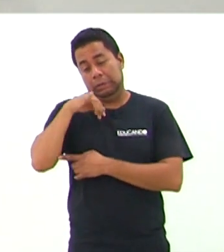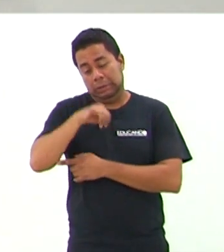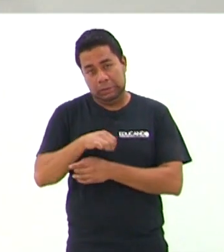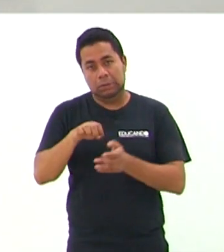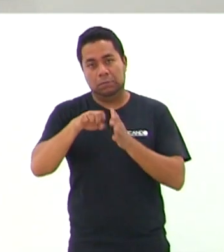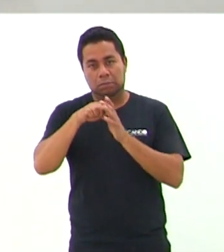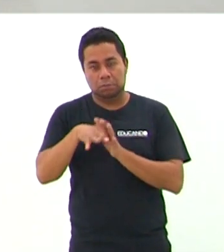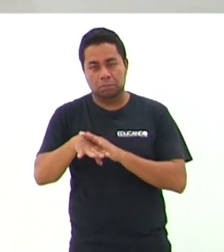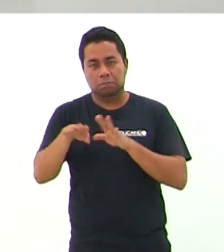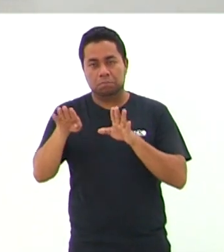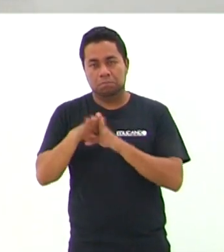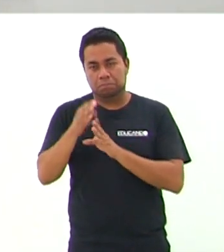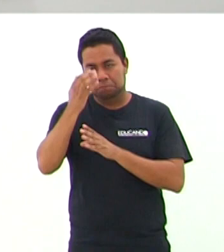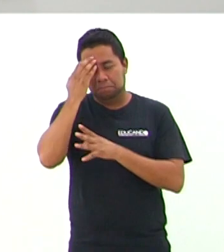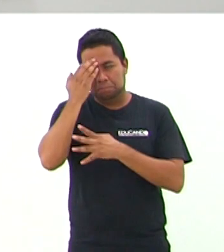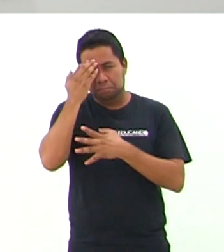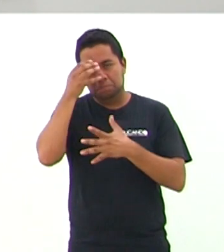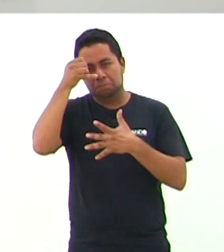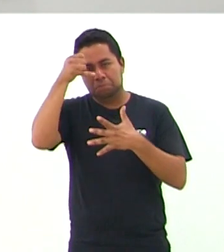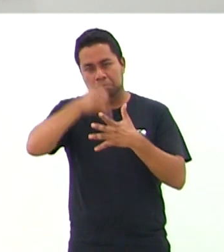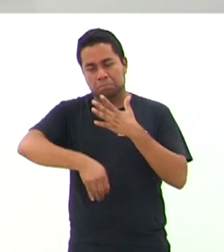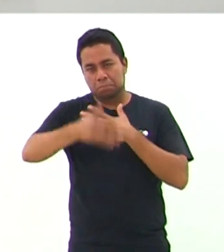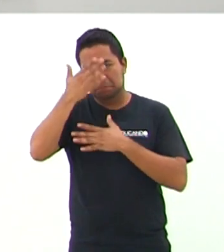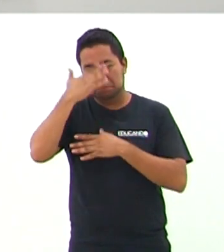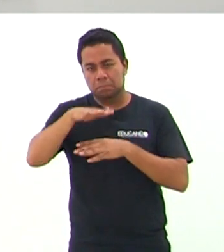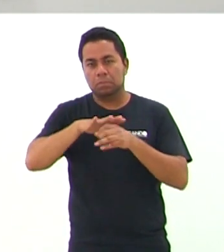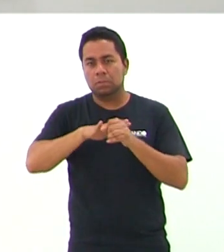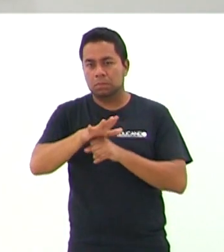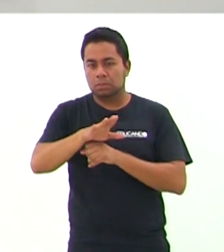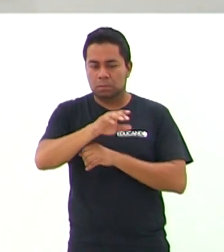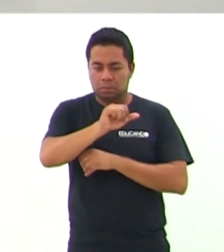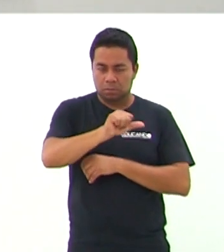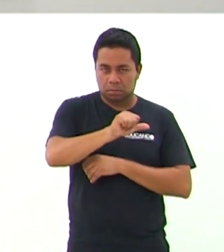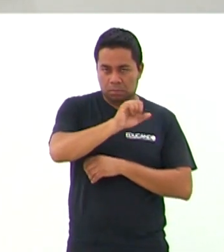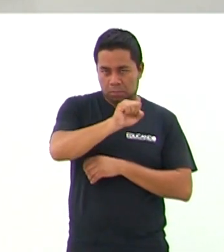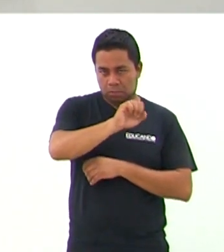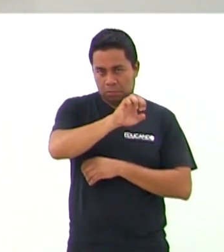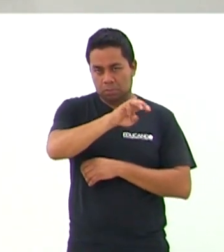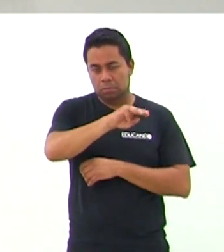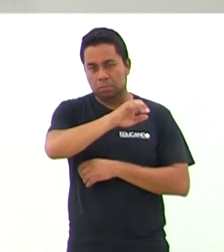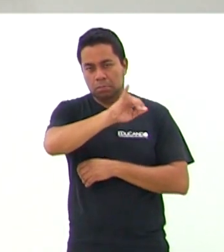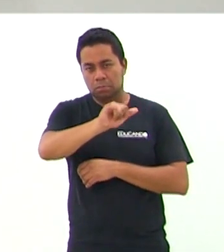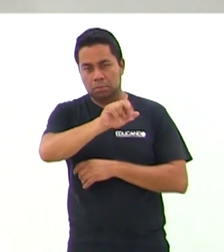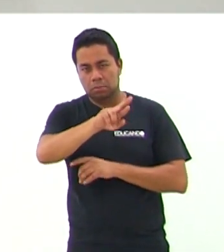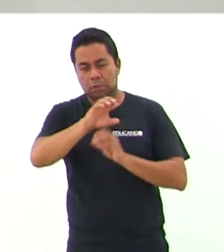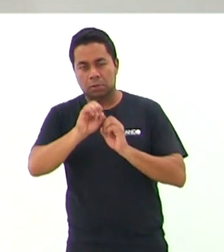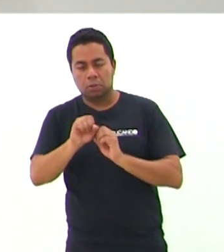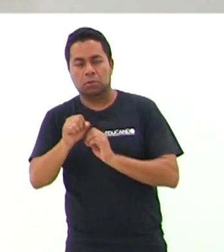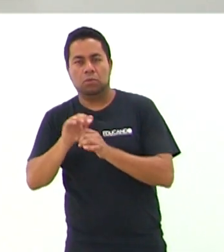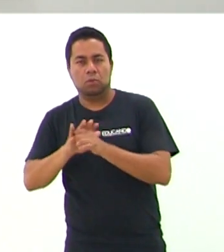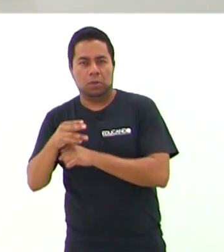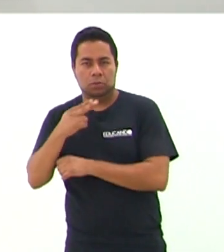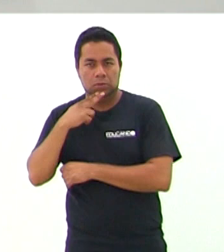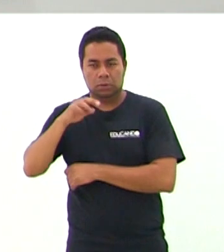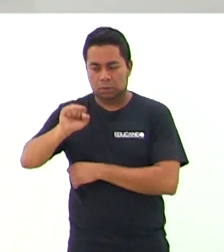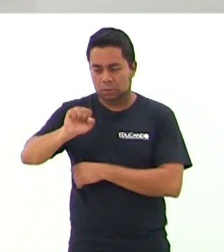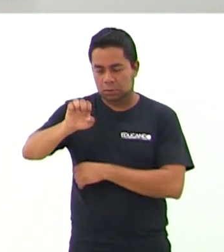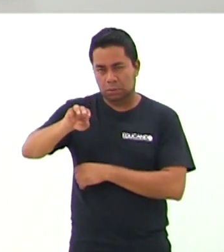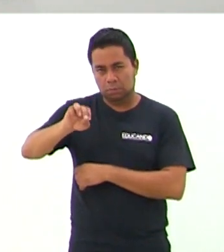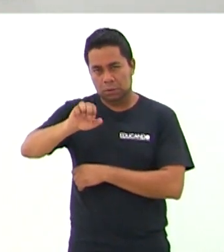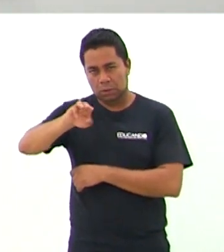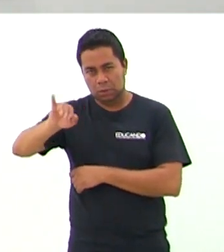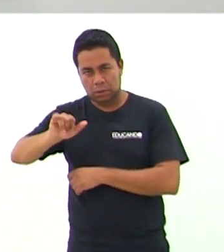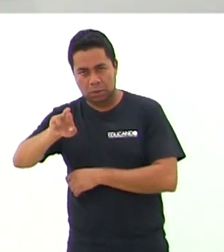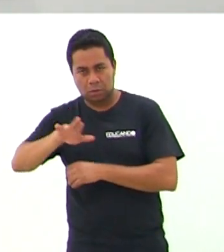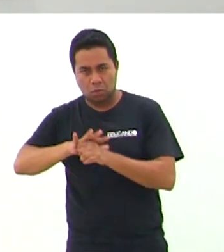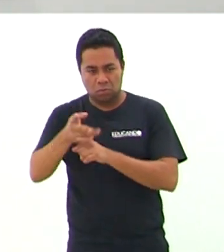y tener el conocimiento de saber por qué es asemejar y también por qué se utiliza semejar. ¿Bien? Por